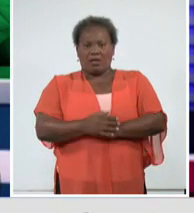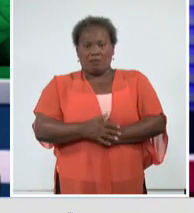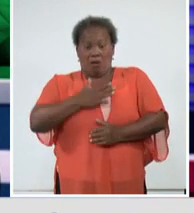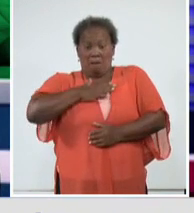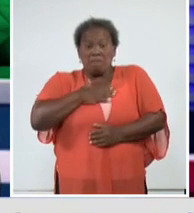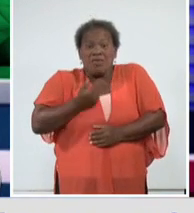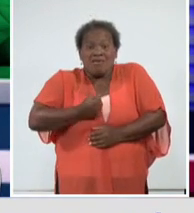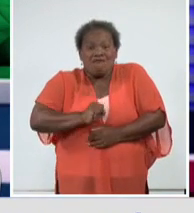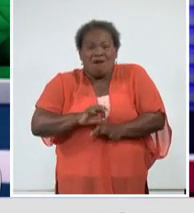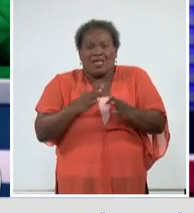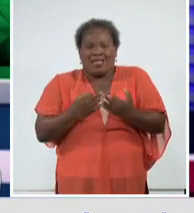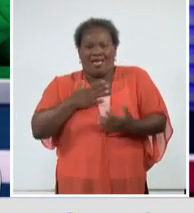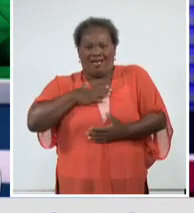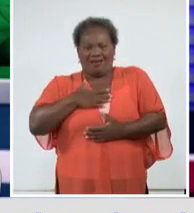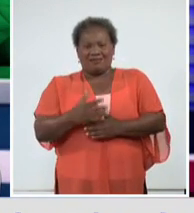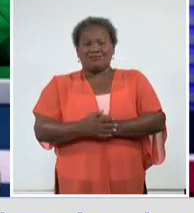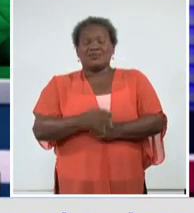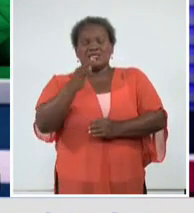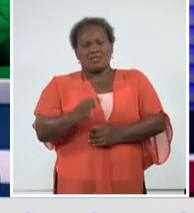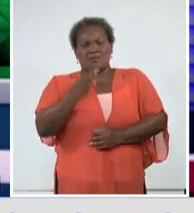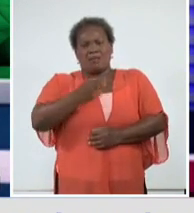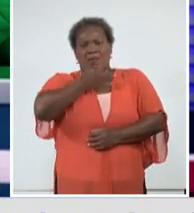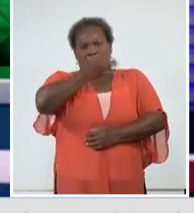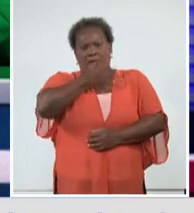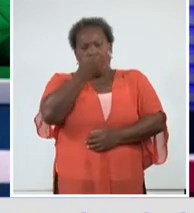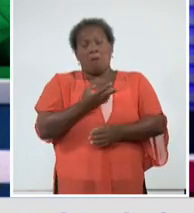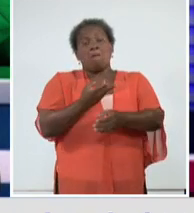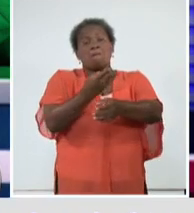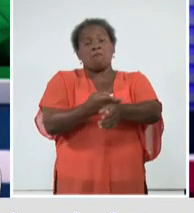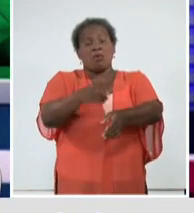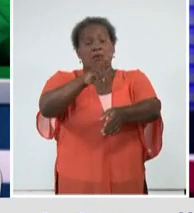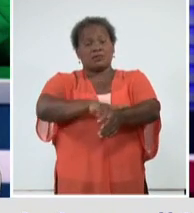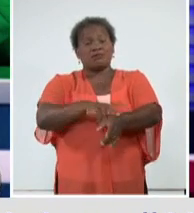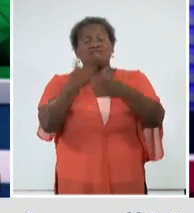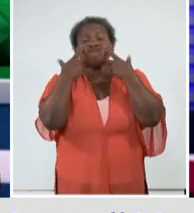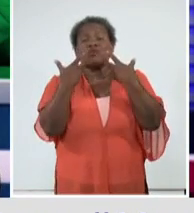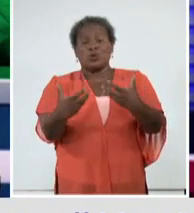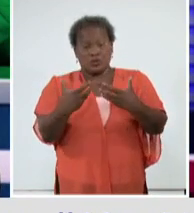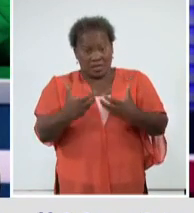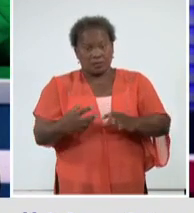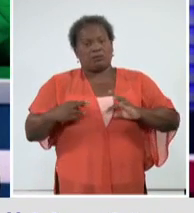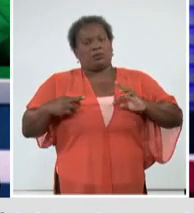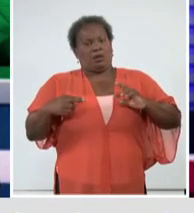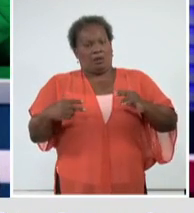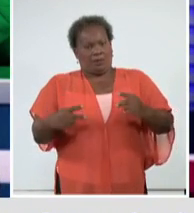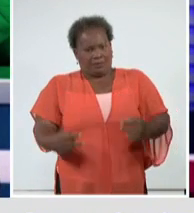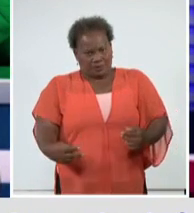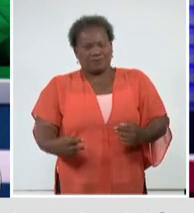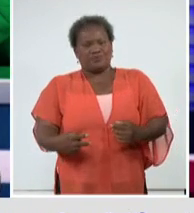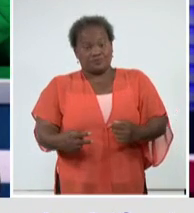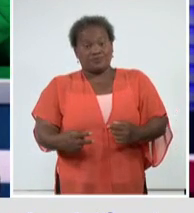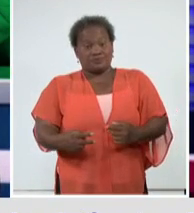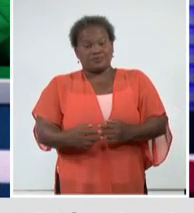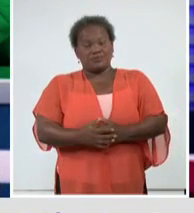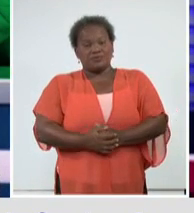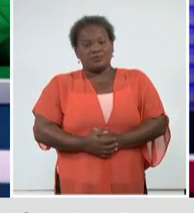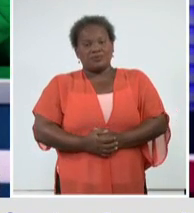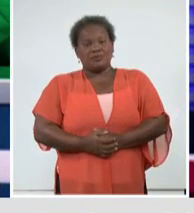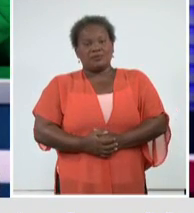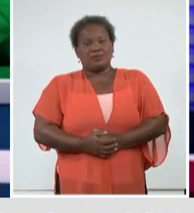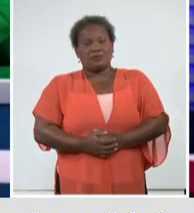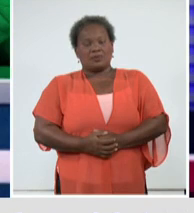el mensaje de que la prevención es fundamental y no por reiterativo pierde importancia, claro, al contrario,